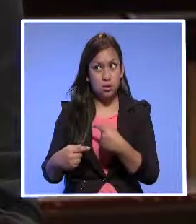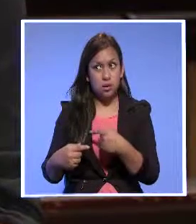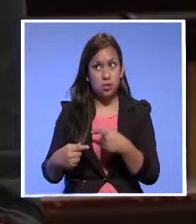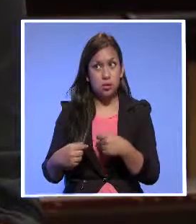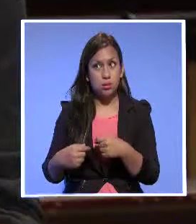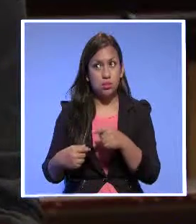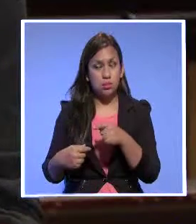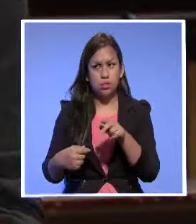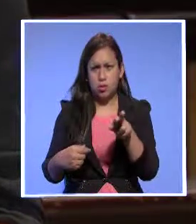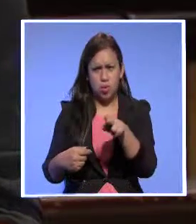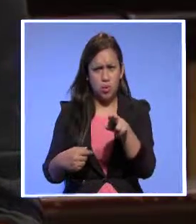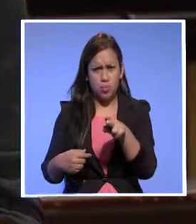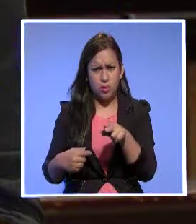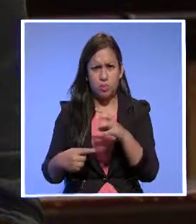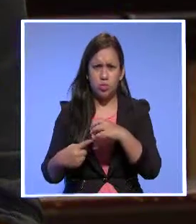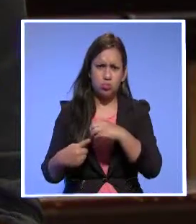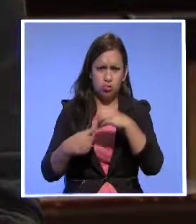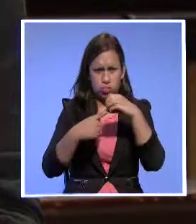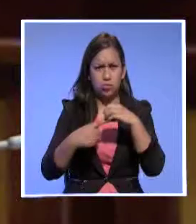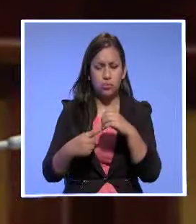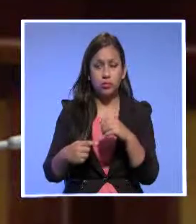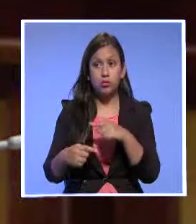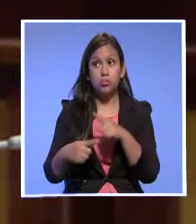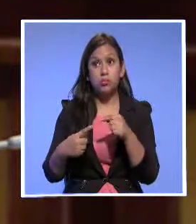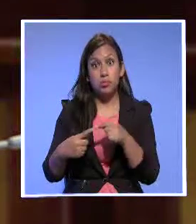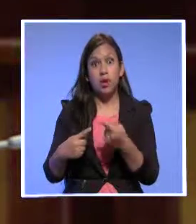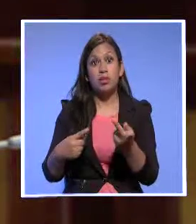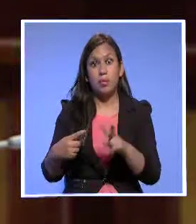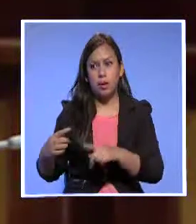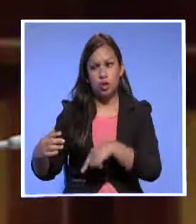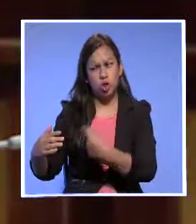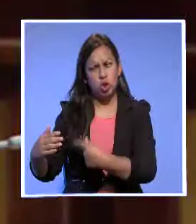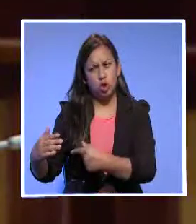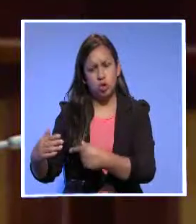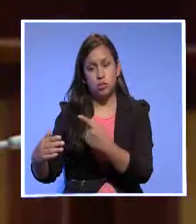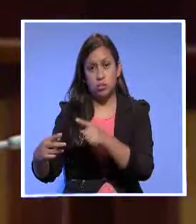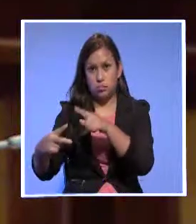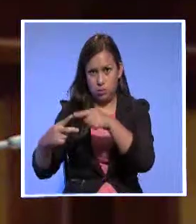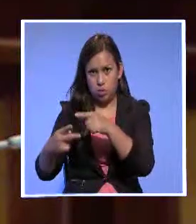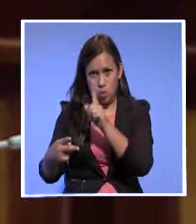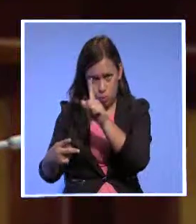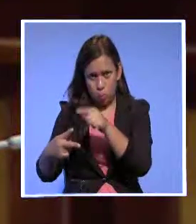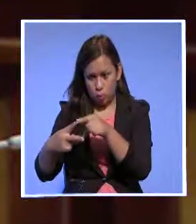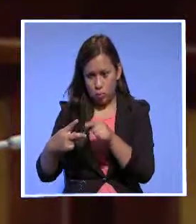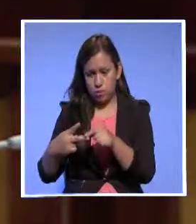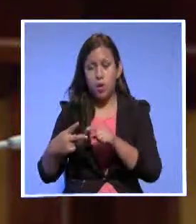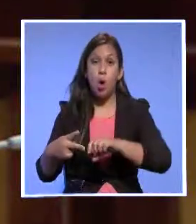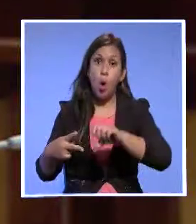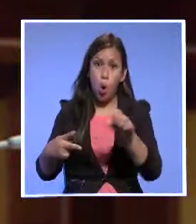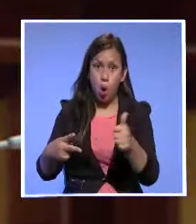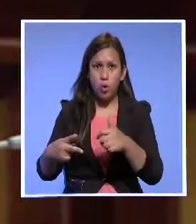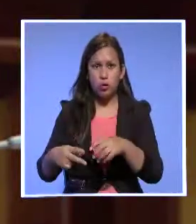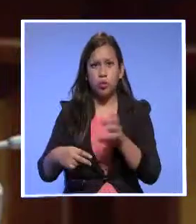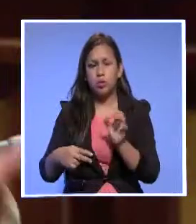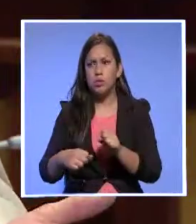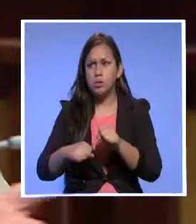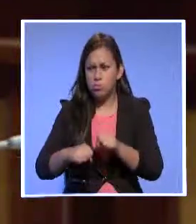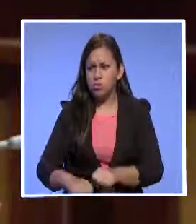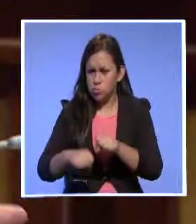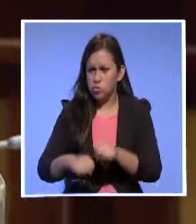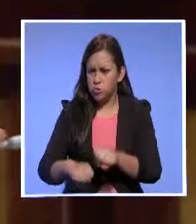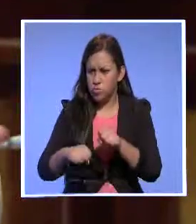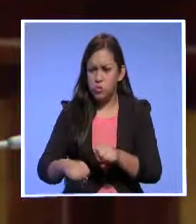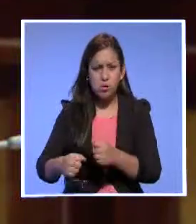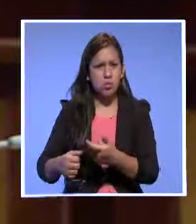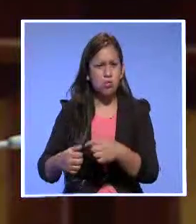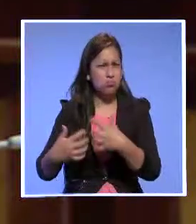de esta entrevista es lo más imperante en 100 o más partes del generador son los equipos electromecánicos en este caso serían las bombas los motores que ya cumplieron sus